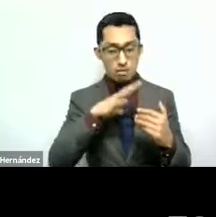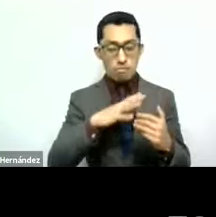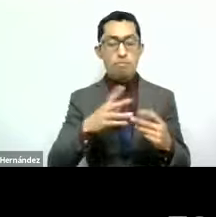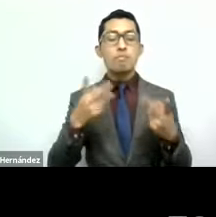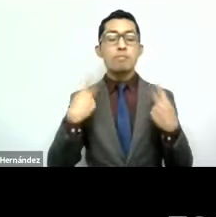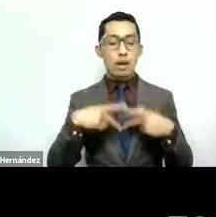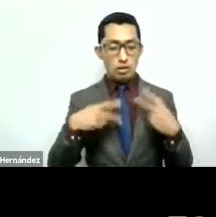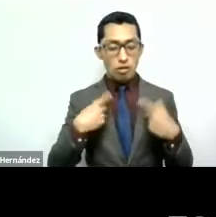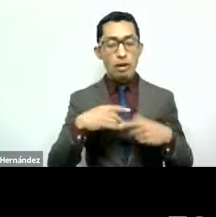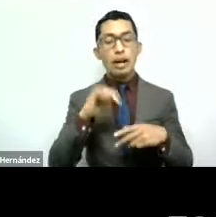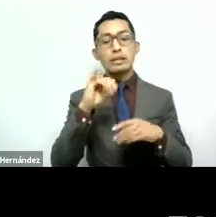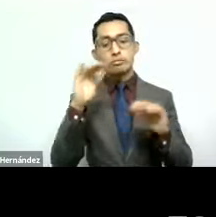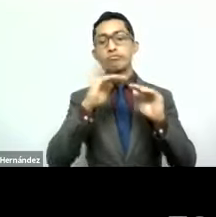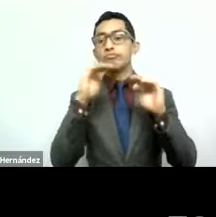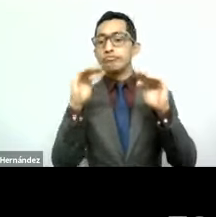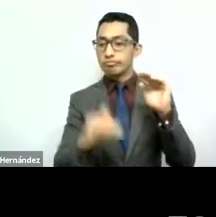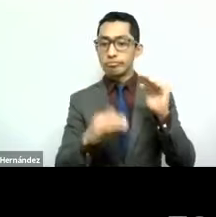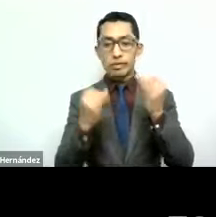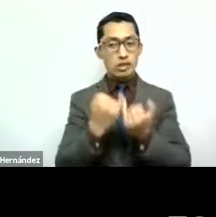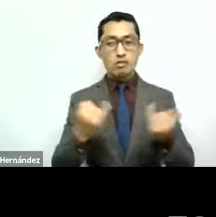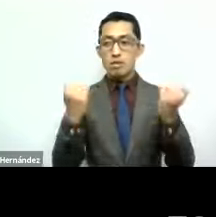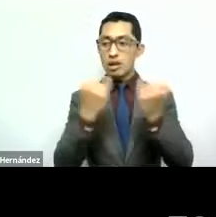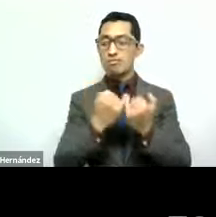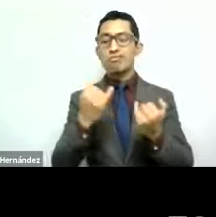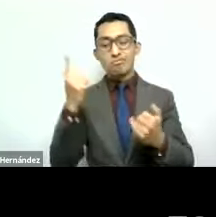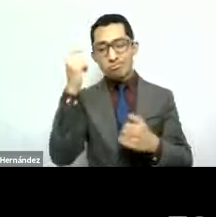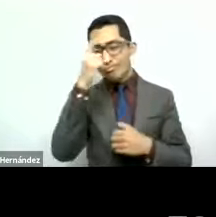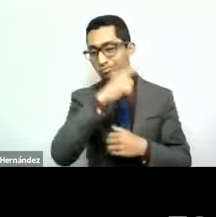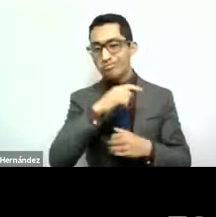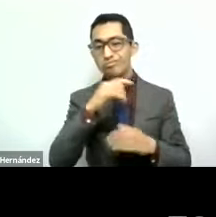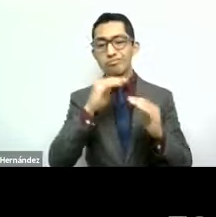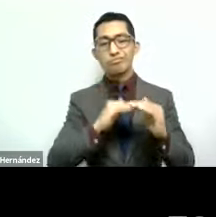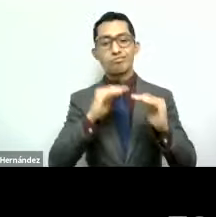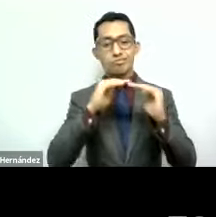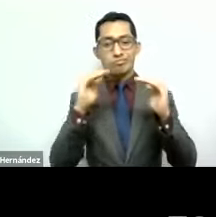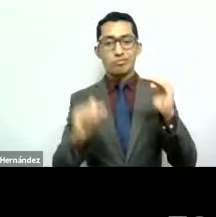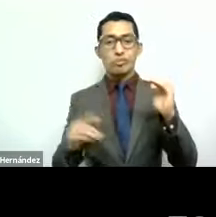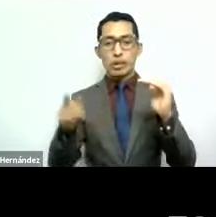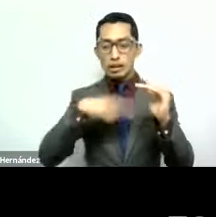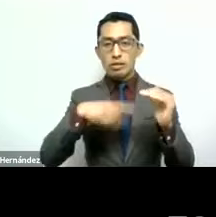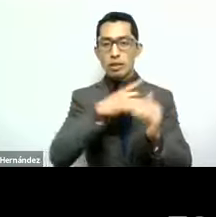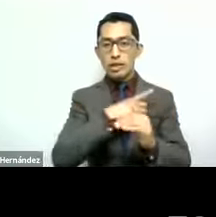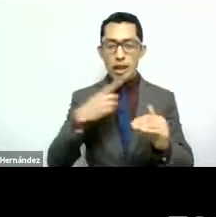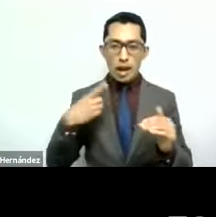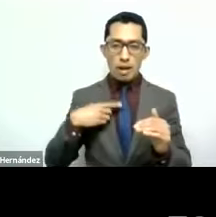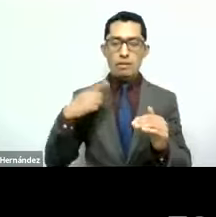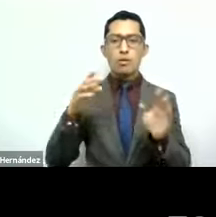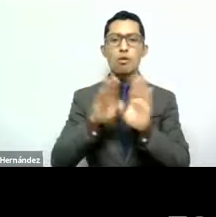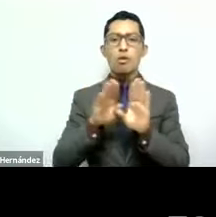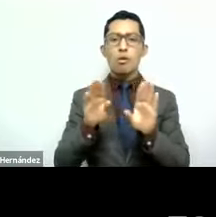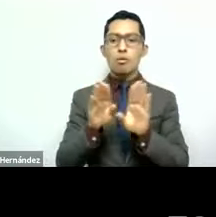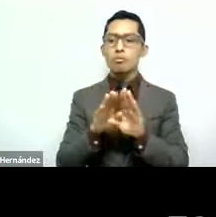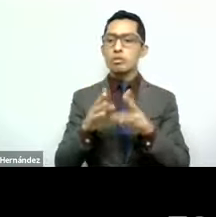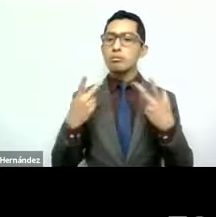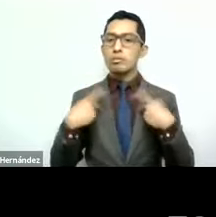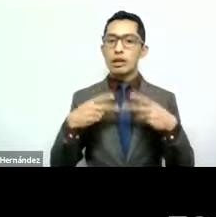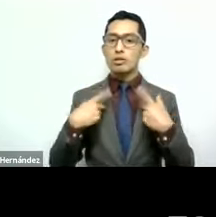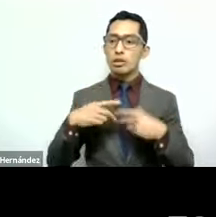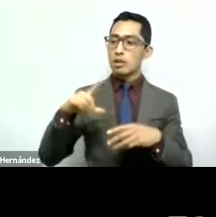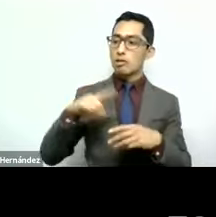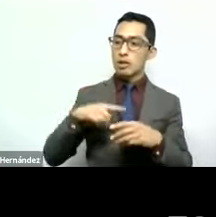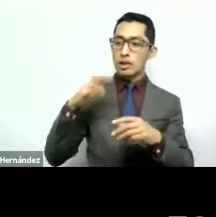de circunstancias y que por ese motivo ameritan un tratamiento diferenciado por parte de los